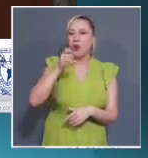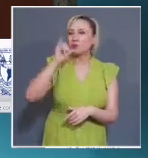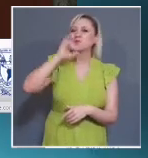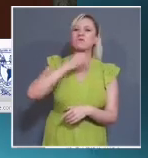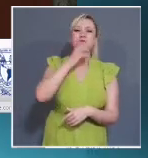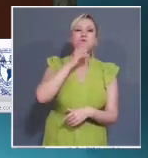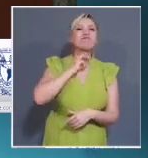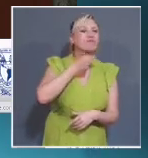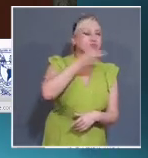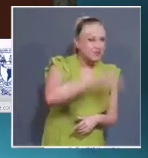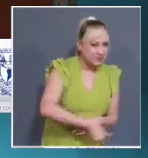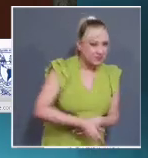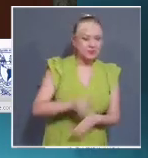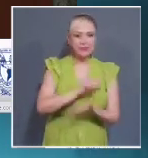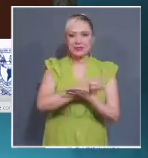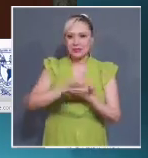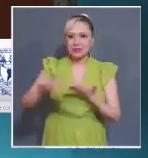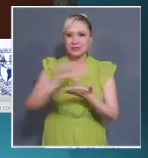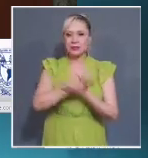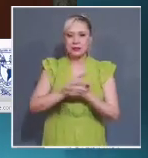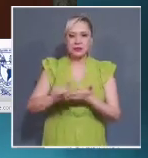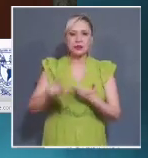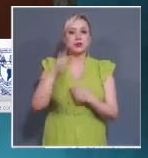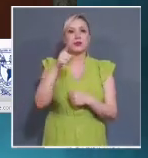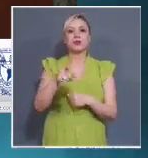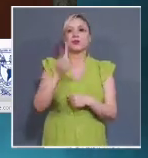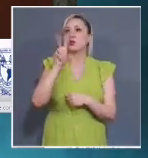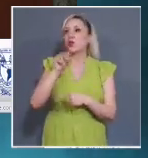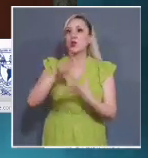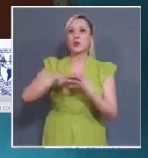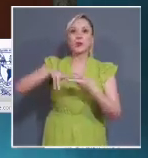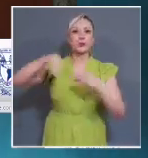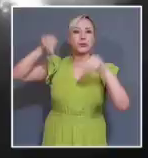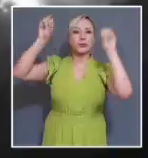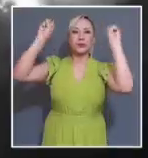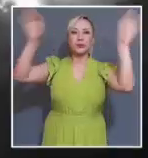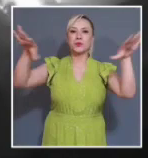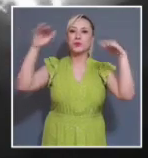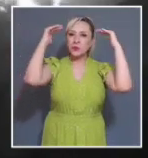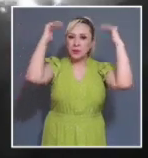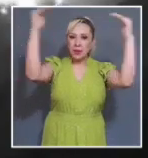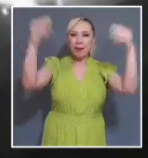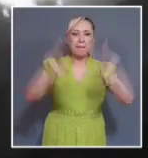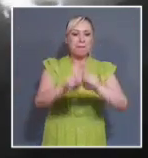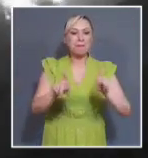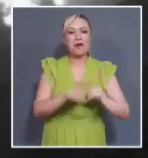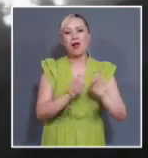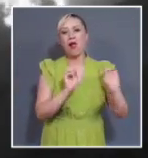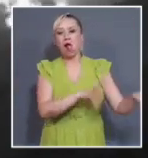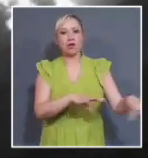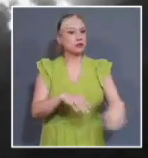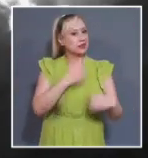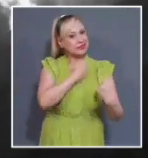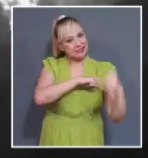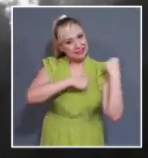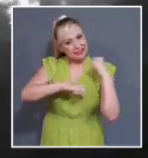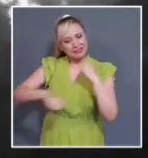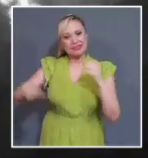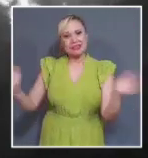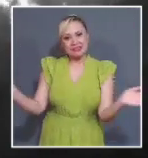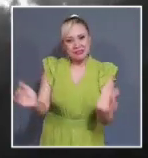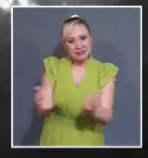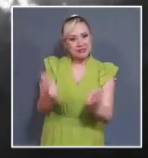interiores. Evitar la acumulación de ceniza en techos y patios. Para el canal del Poder Judicial de la Federación,